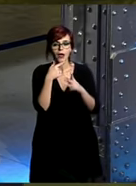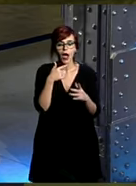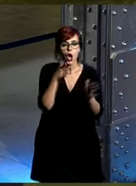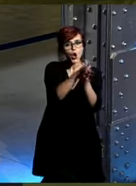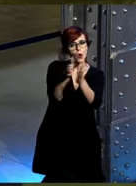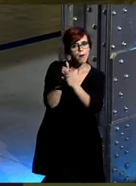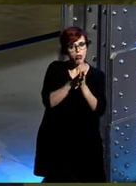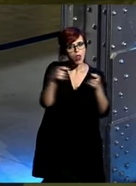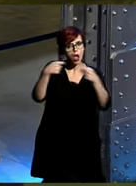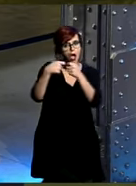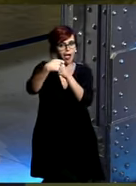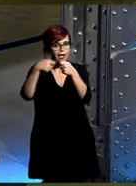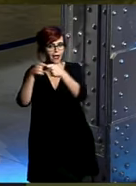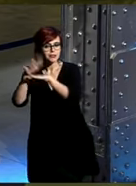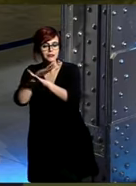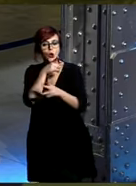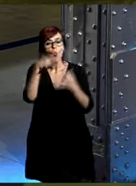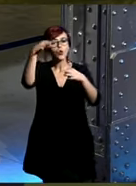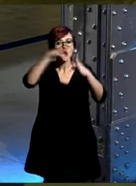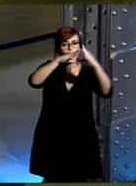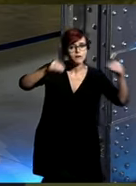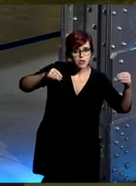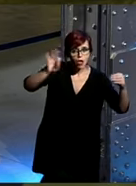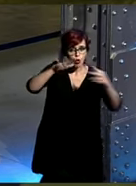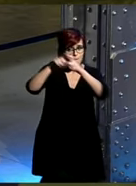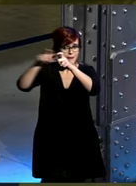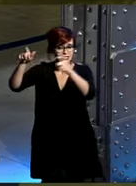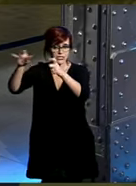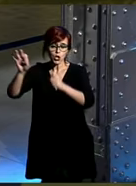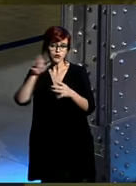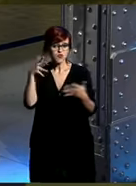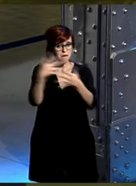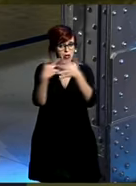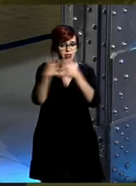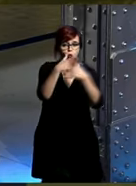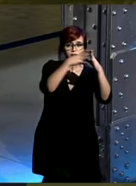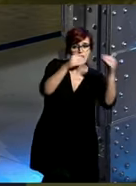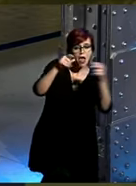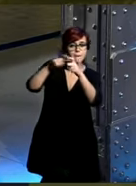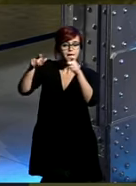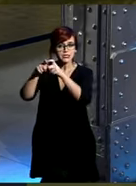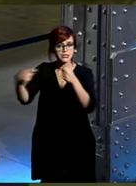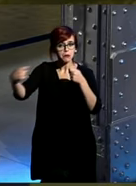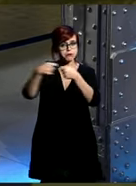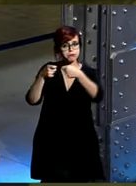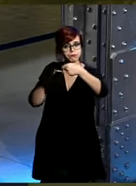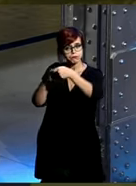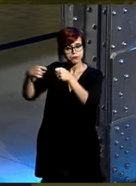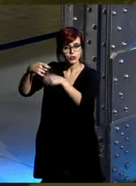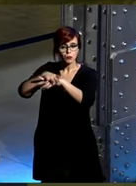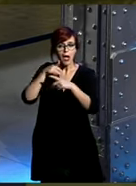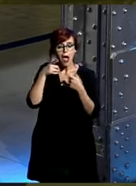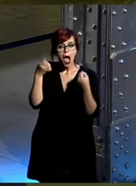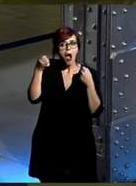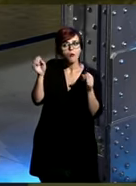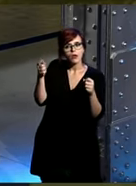partners. Es muy interesante porque no solo son universidades ni solo empresas, sino que somos un mix de universidades e empresas que, más allá de esas diferencias, somos capaces